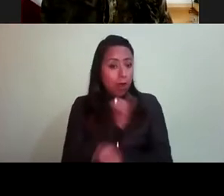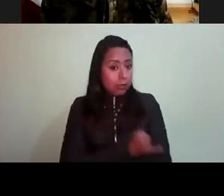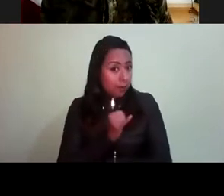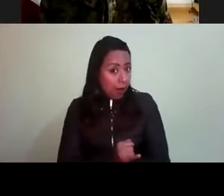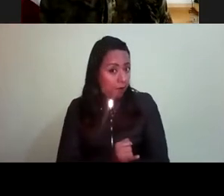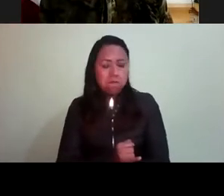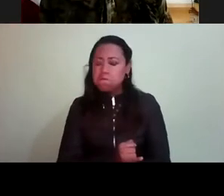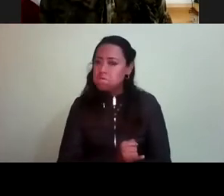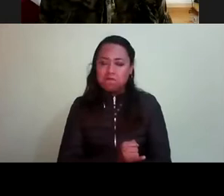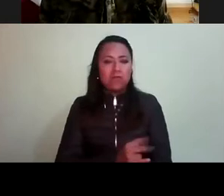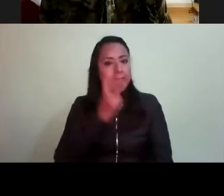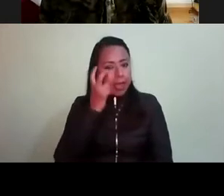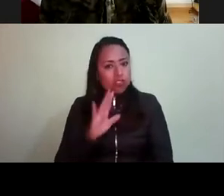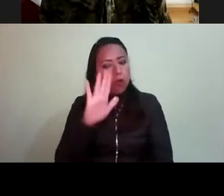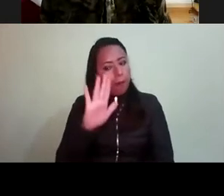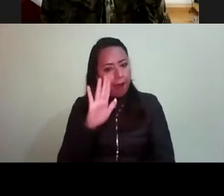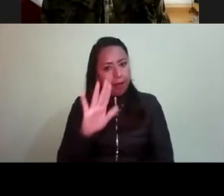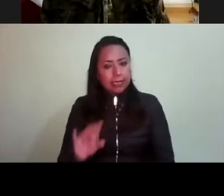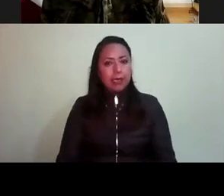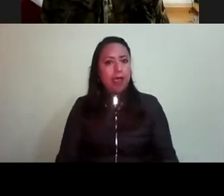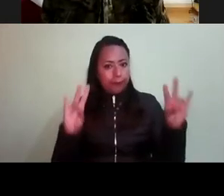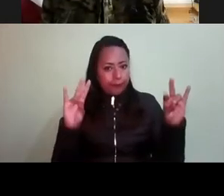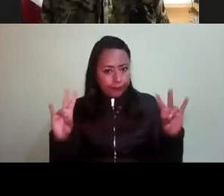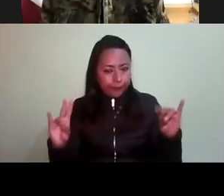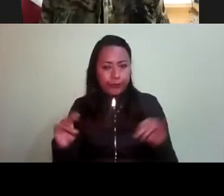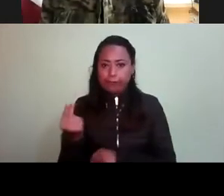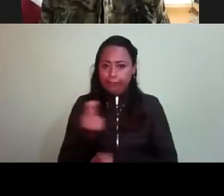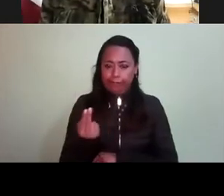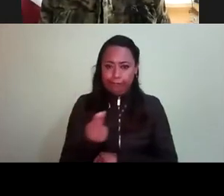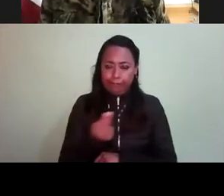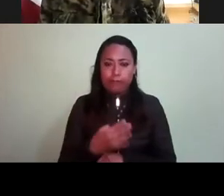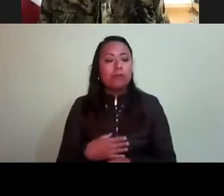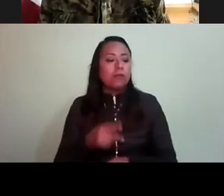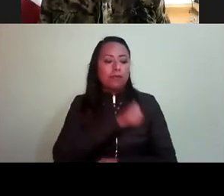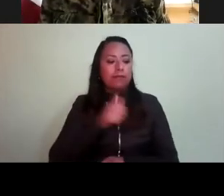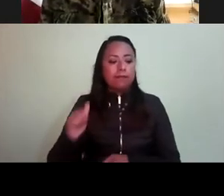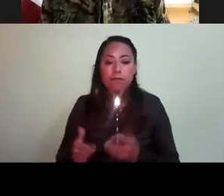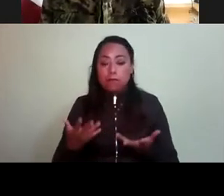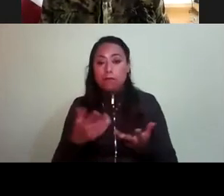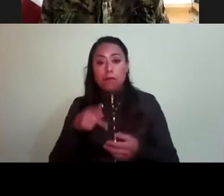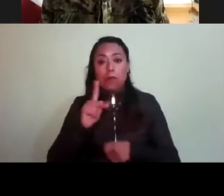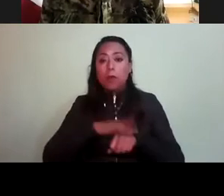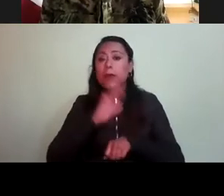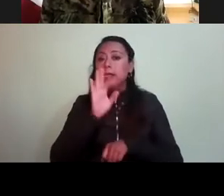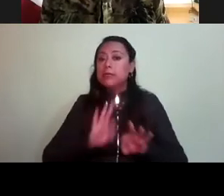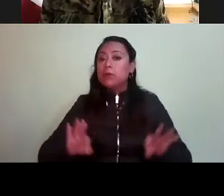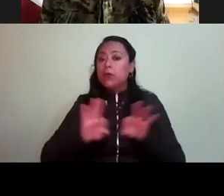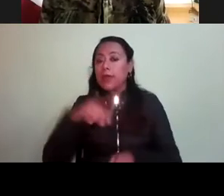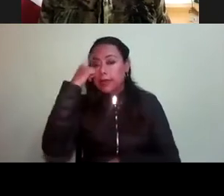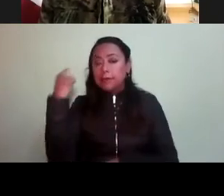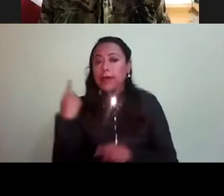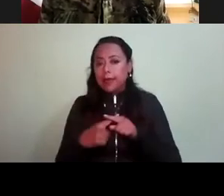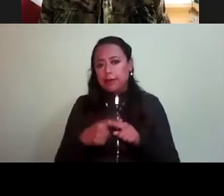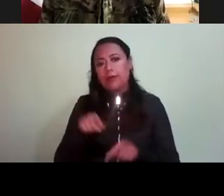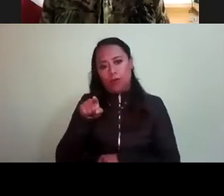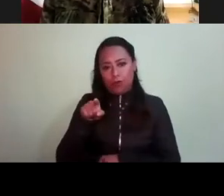rojo para todos y cada uno de nosotros, y en especial para quien es titular de esta